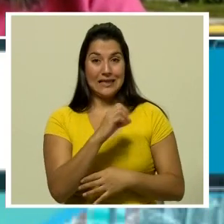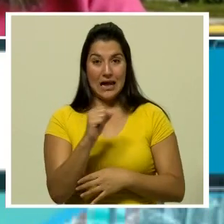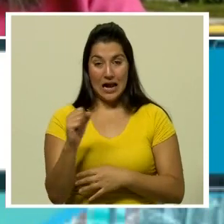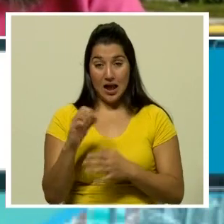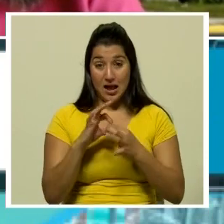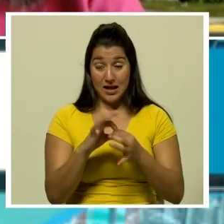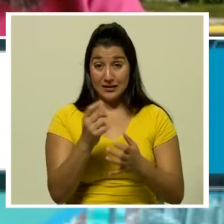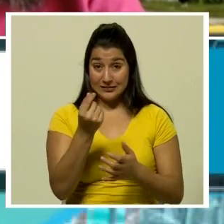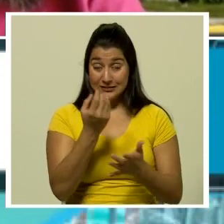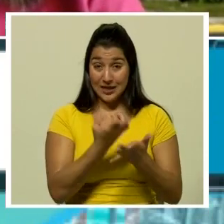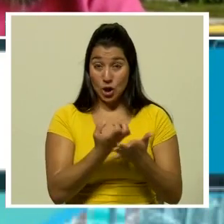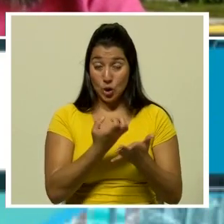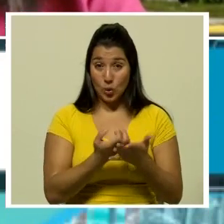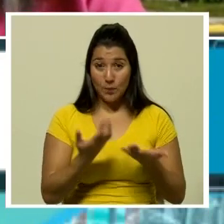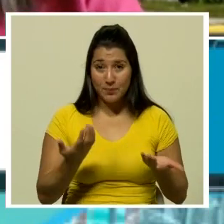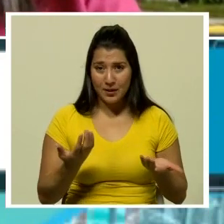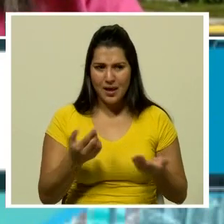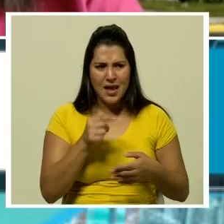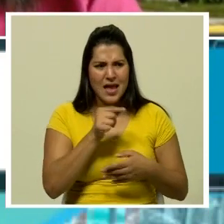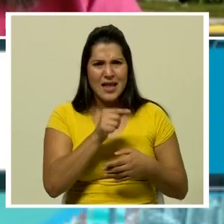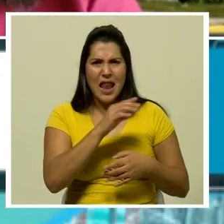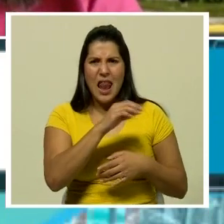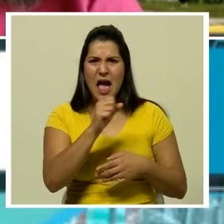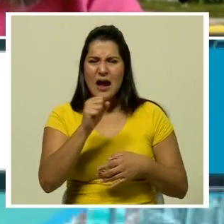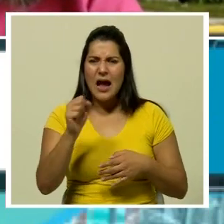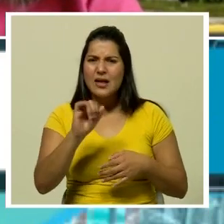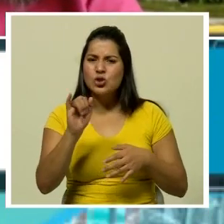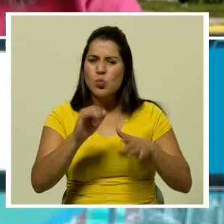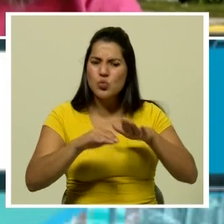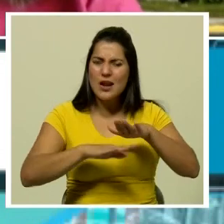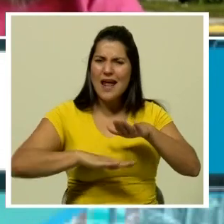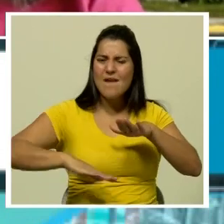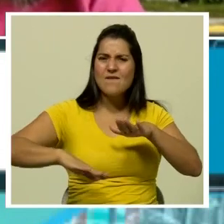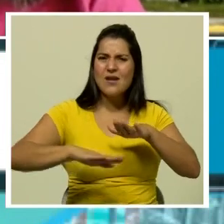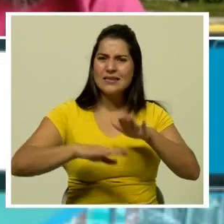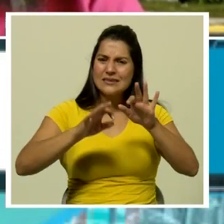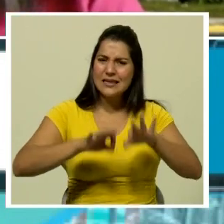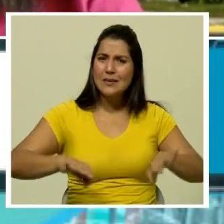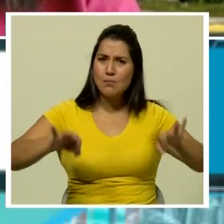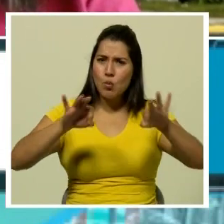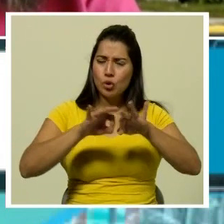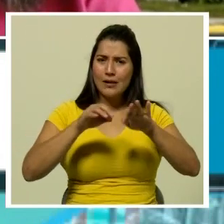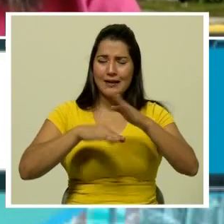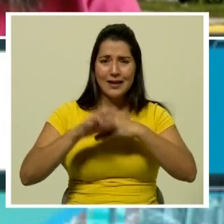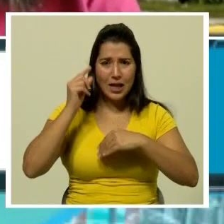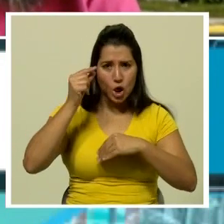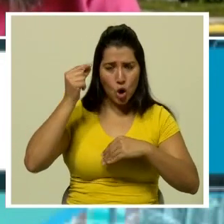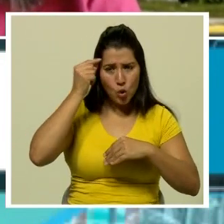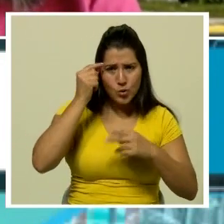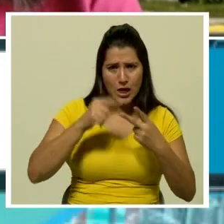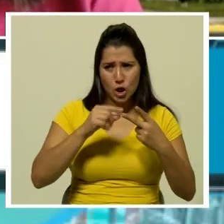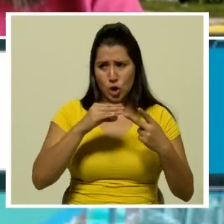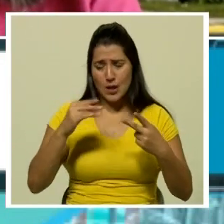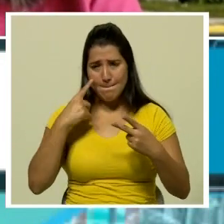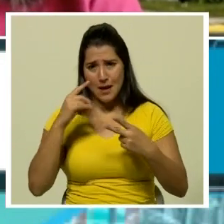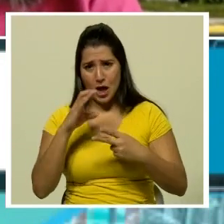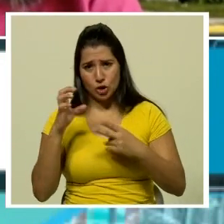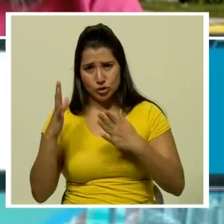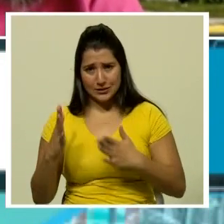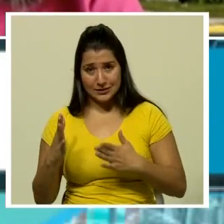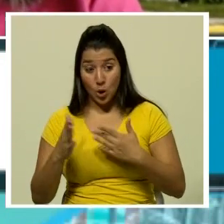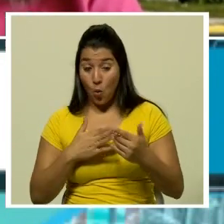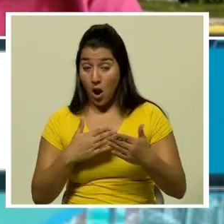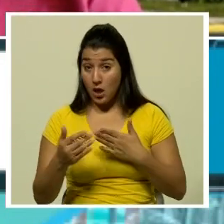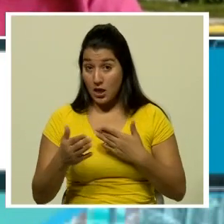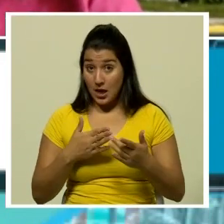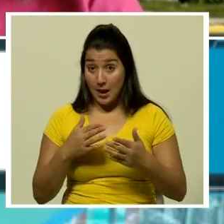Es un eje, es una columna vertebral en el Estado costarricense y en el corazón de los costarricenses. Cualquier cosa que dañe